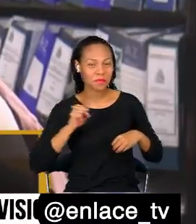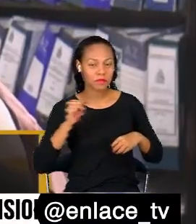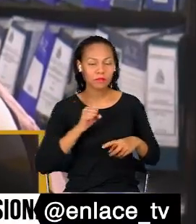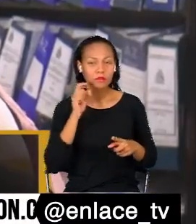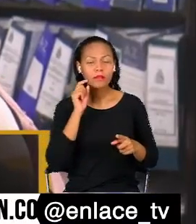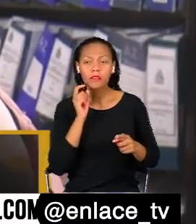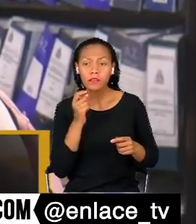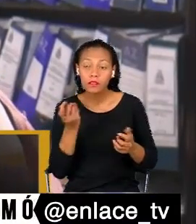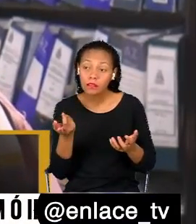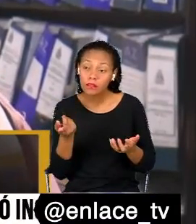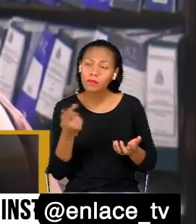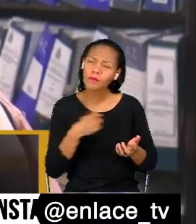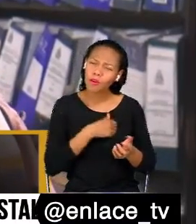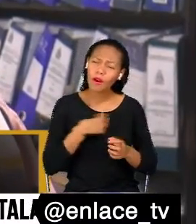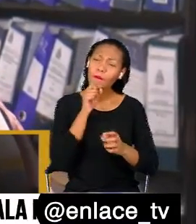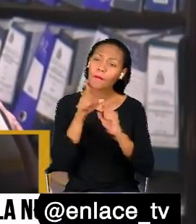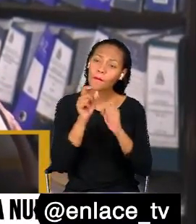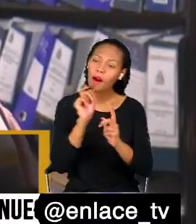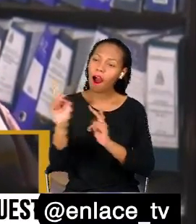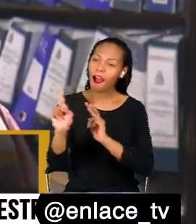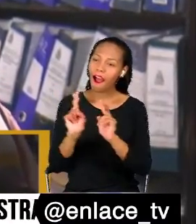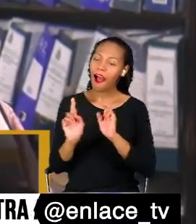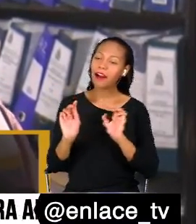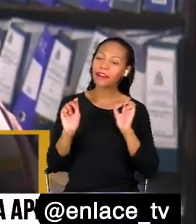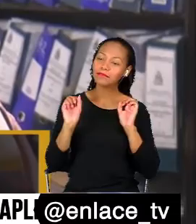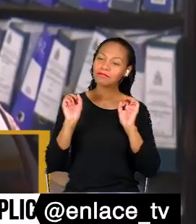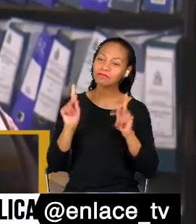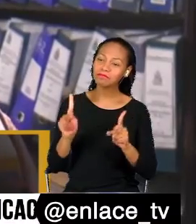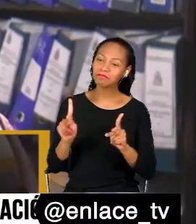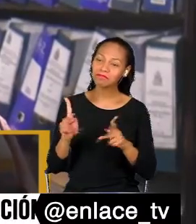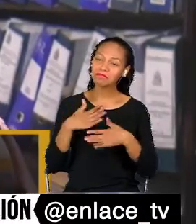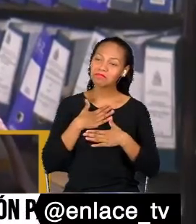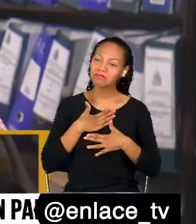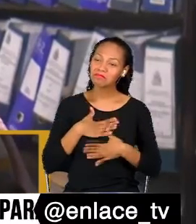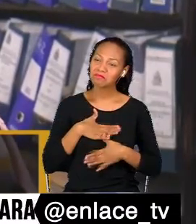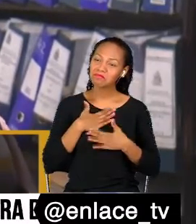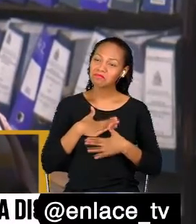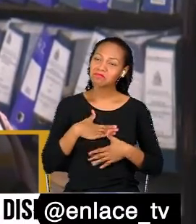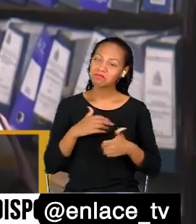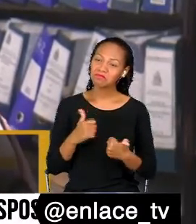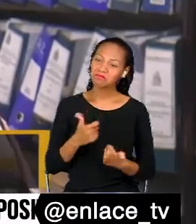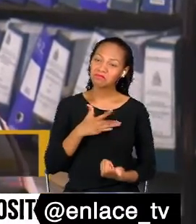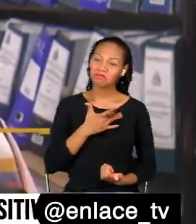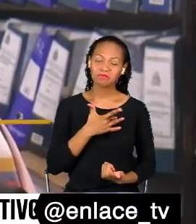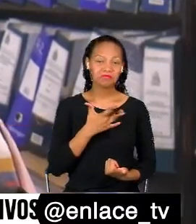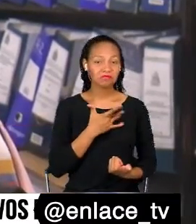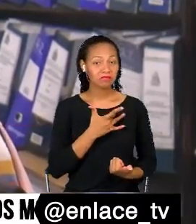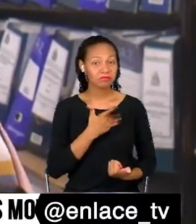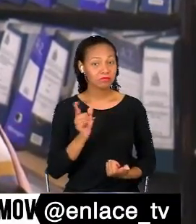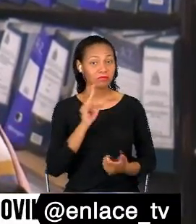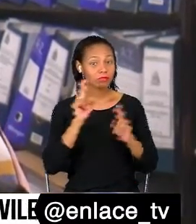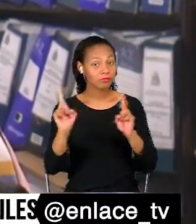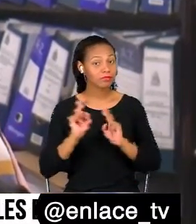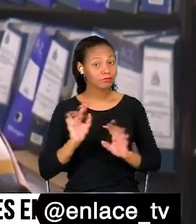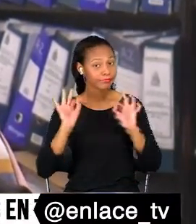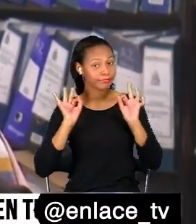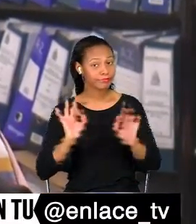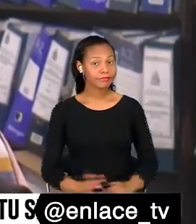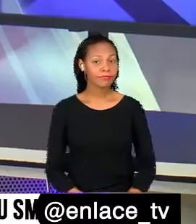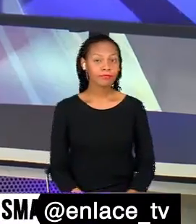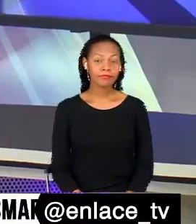ya lo supimos hoy aquí. Entonces pues estamos satisfechos en todas las preguntas que nos están dando las respuestas.